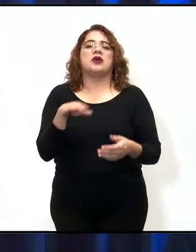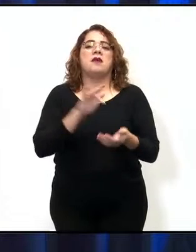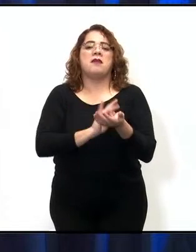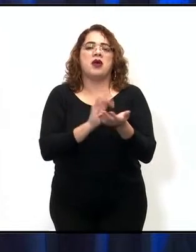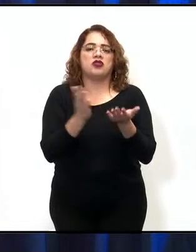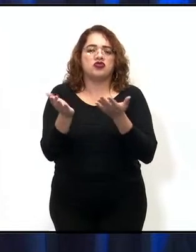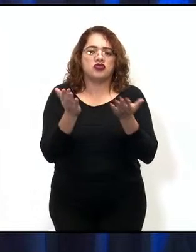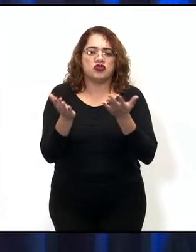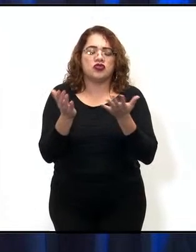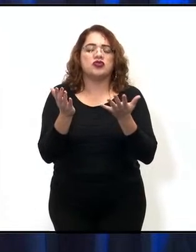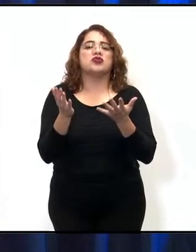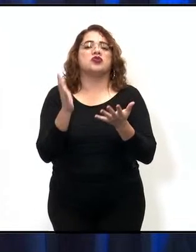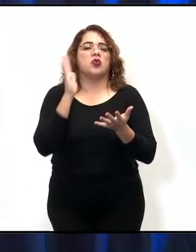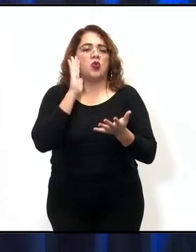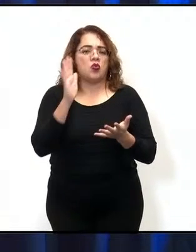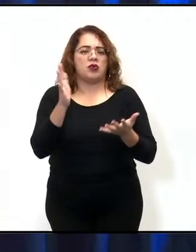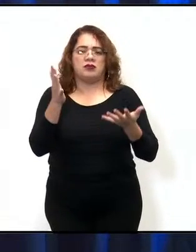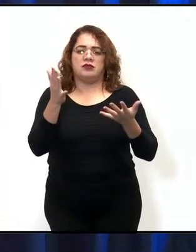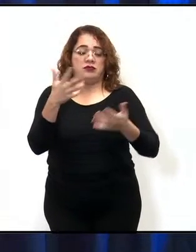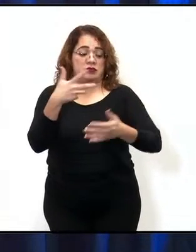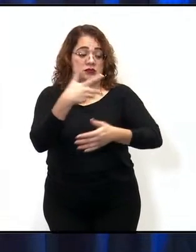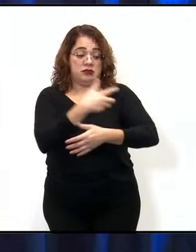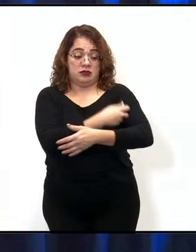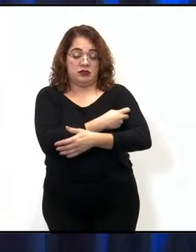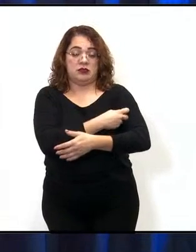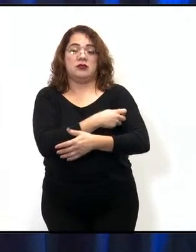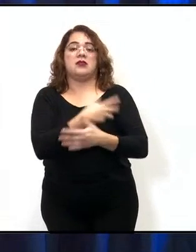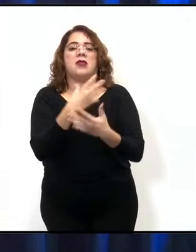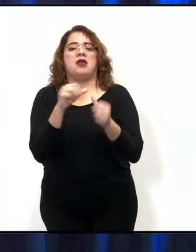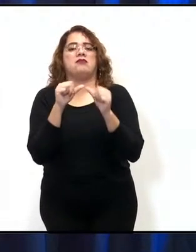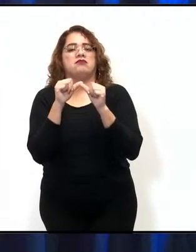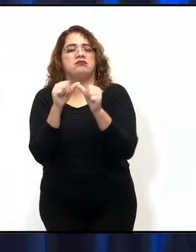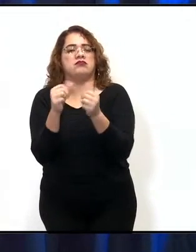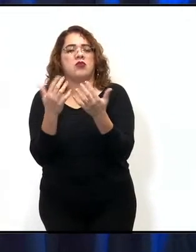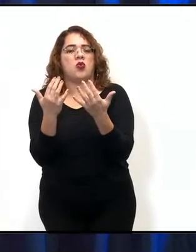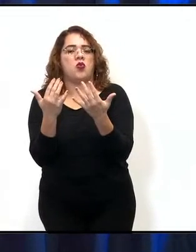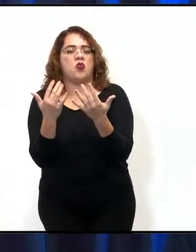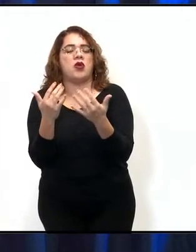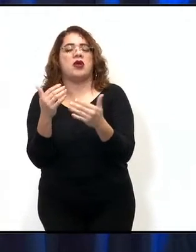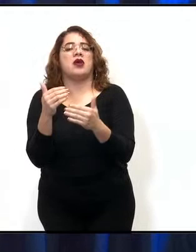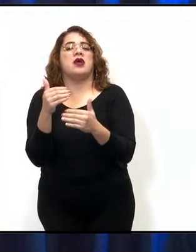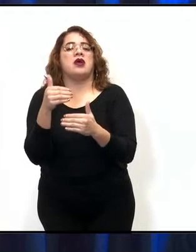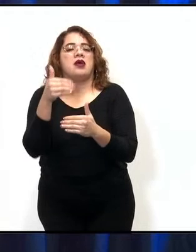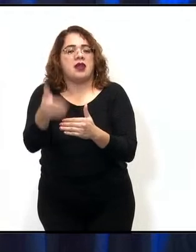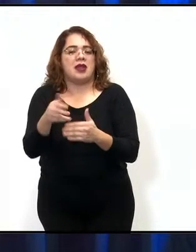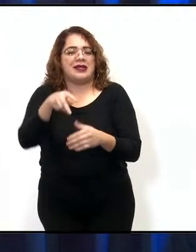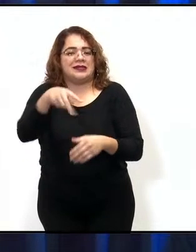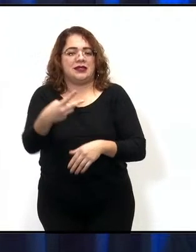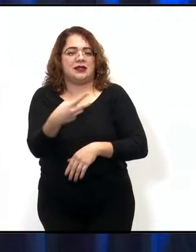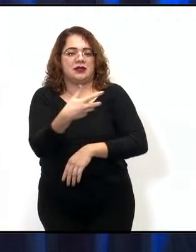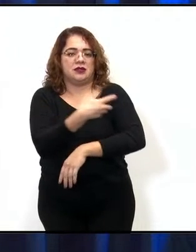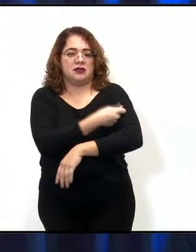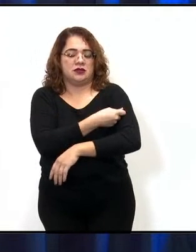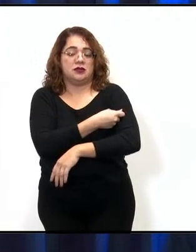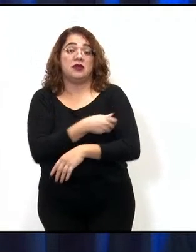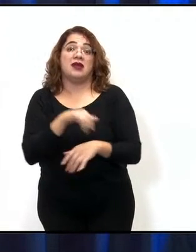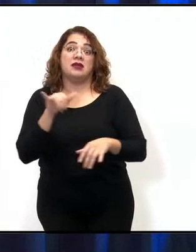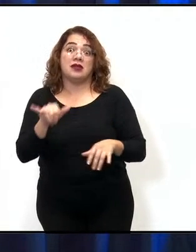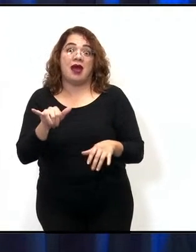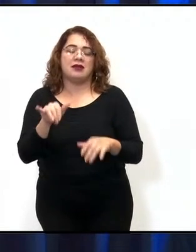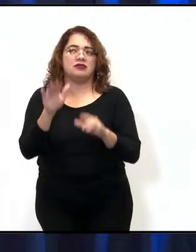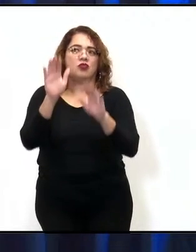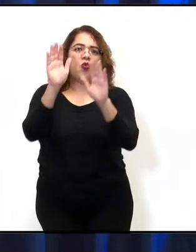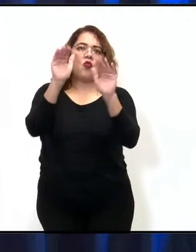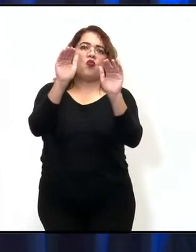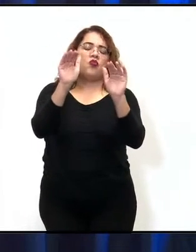adicional recibirá la primera dosis de esa vacuna en los próximos días. Esas son buenas noticias,